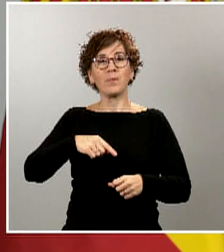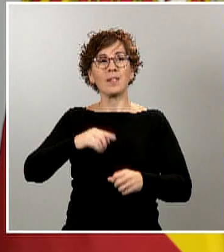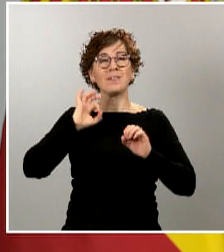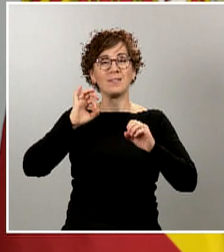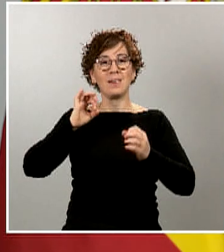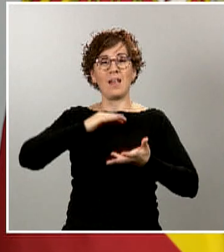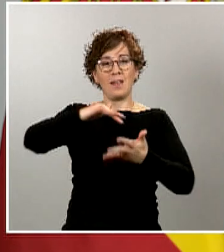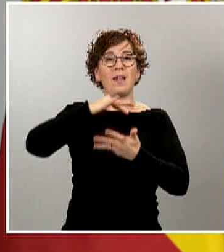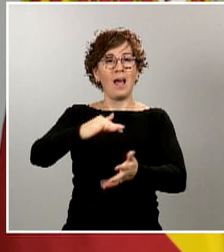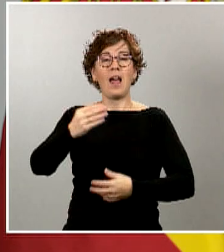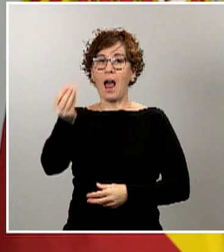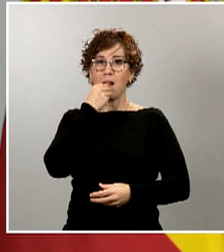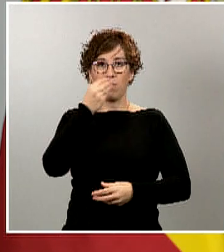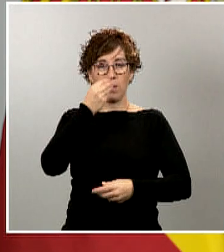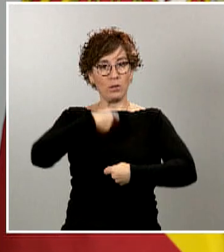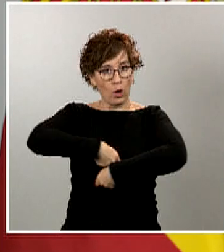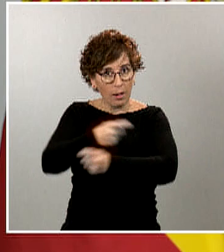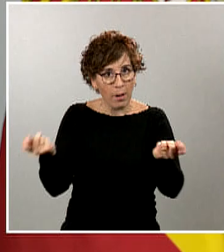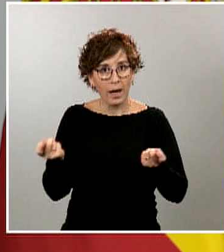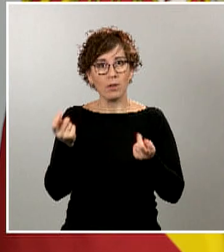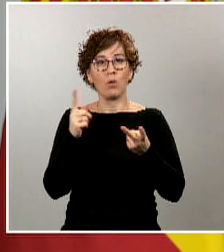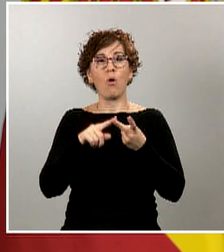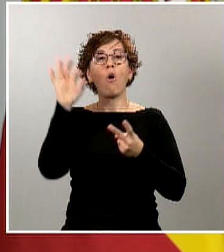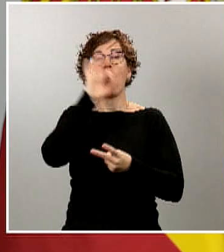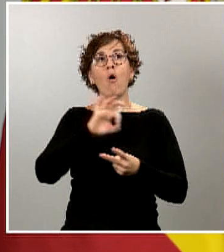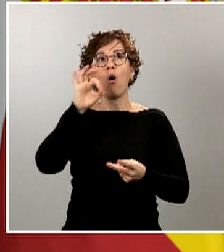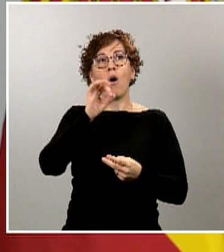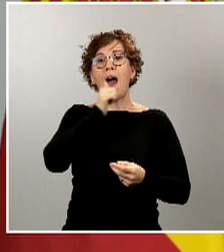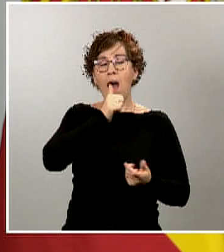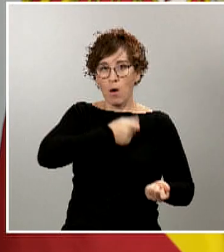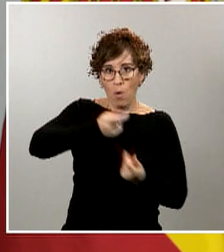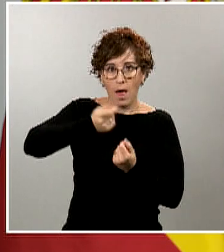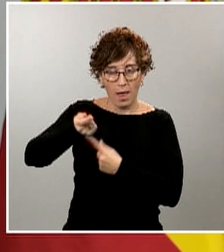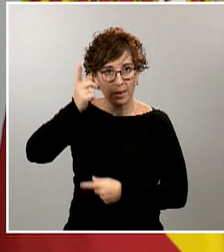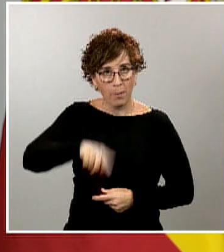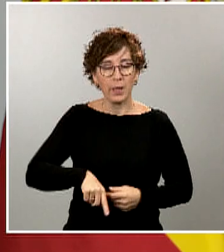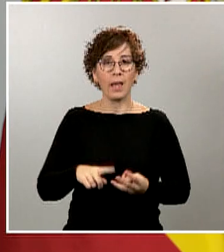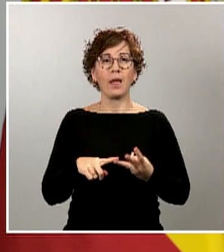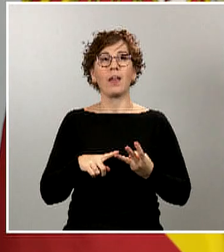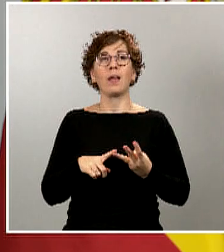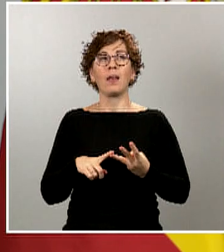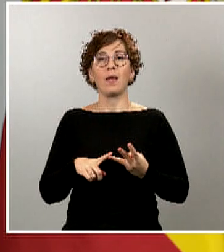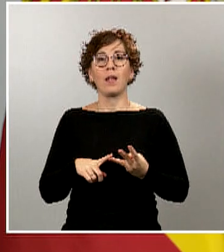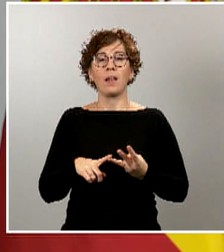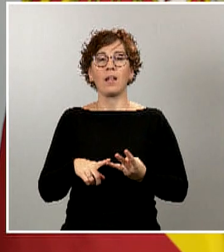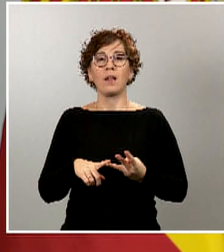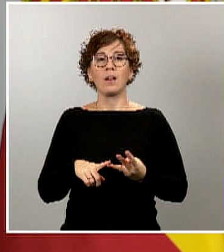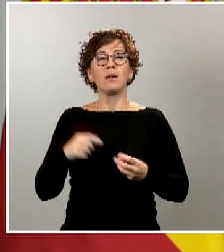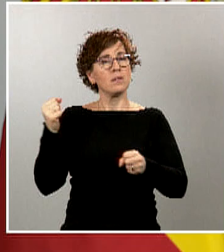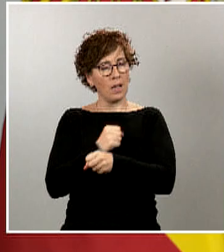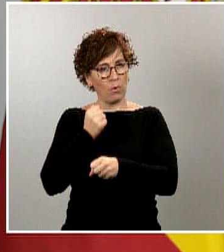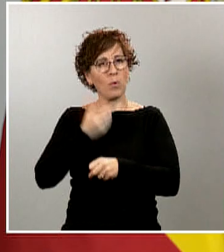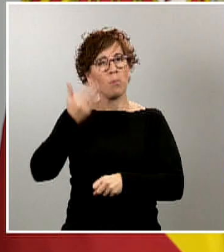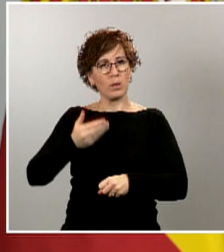algo muy importante, o a la conducción de agua en algunos aspectos. Hemos hecho unos papeles muy importantes en la construcción